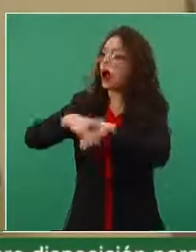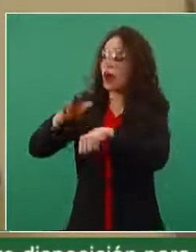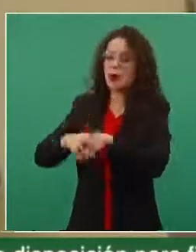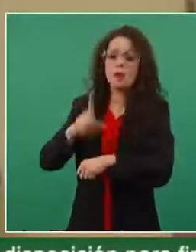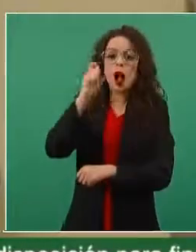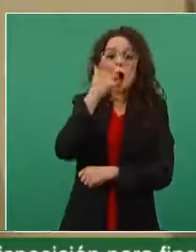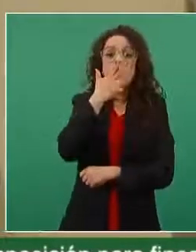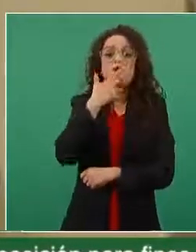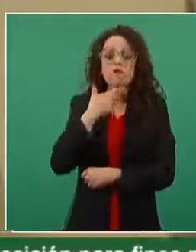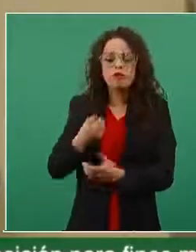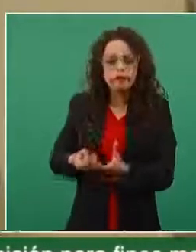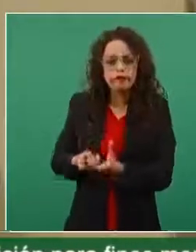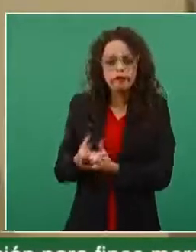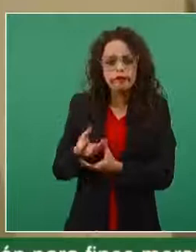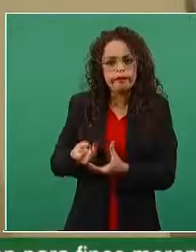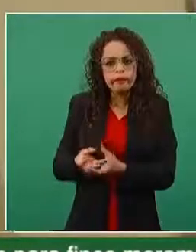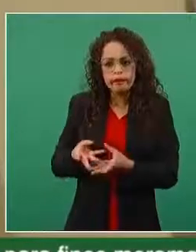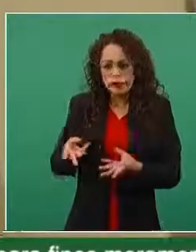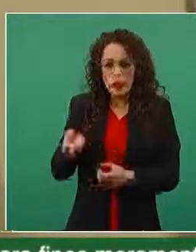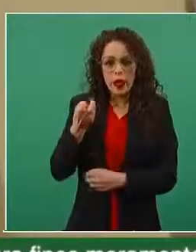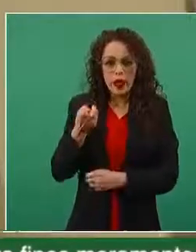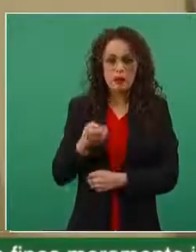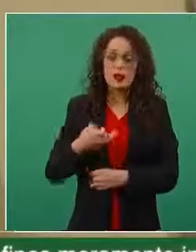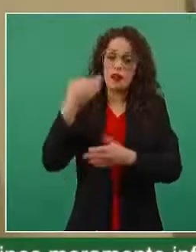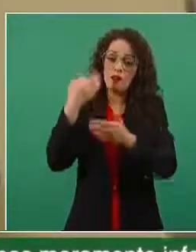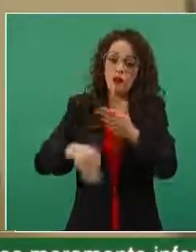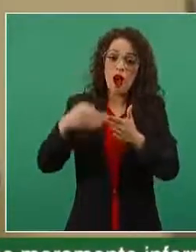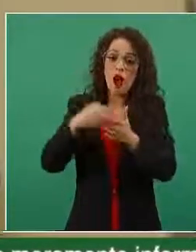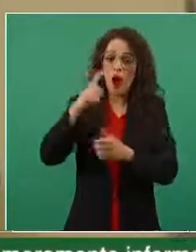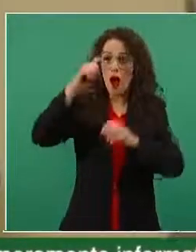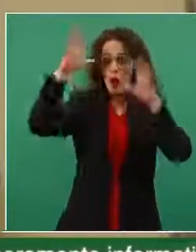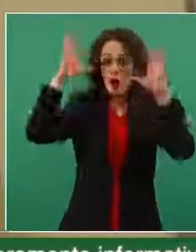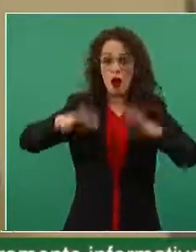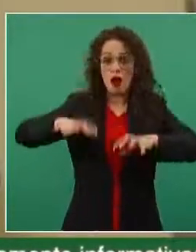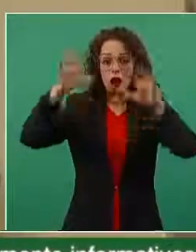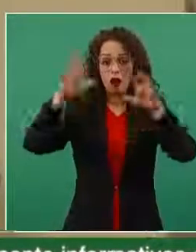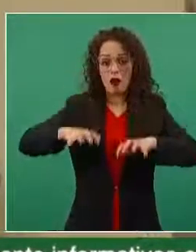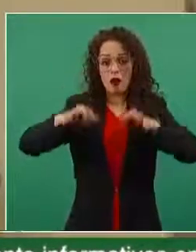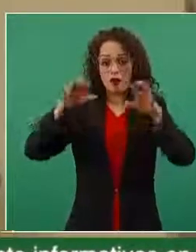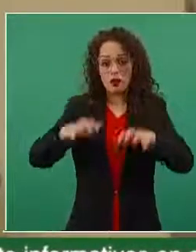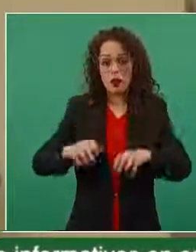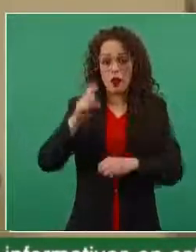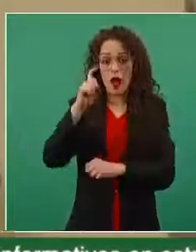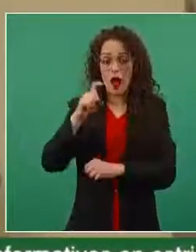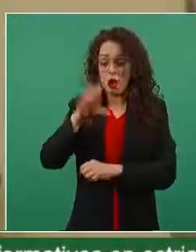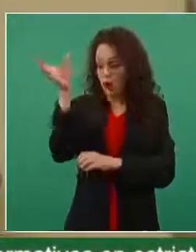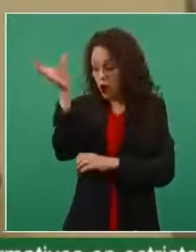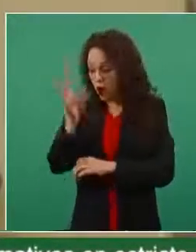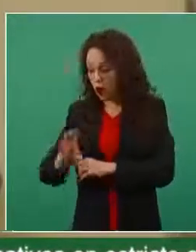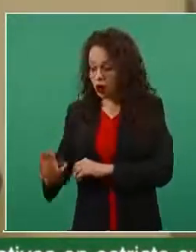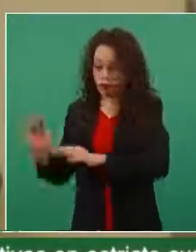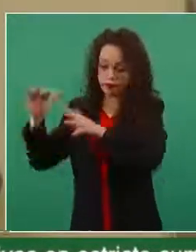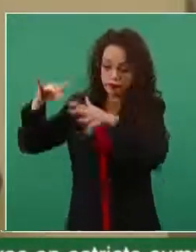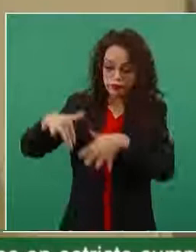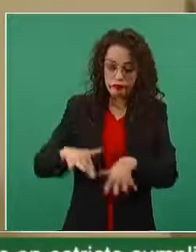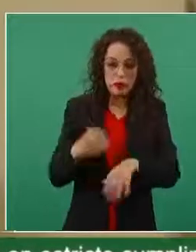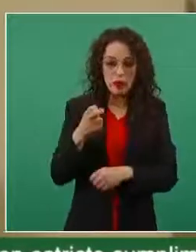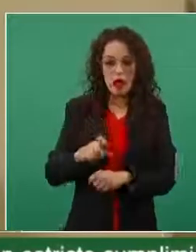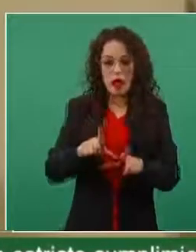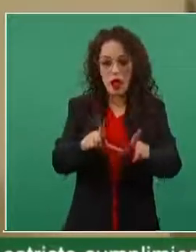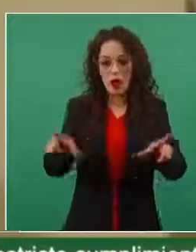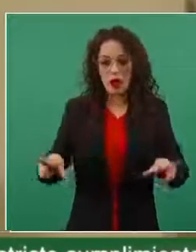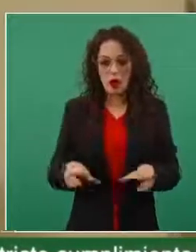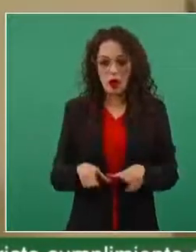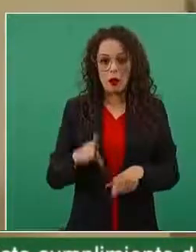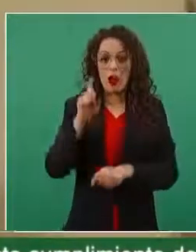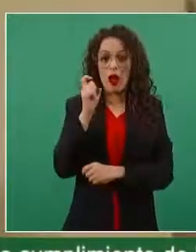Ahora, ante la falta de lluvias, el agua de mar, el agua del Golfo de México está invadiendo el sistema lagunario. El agua dulce